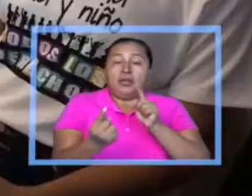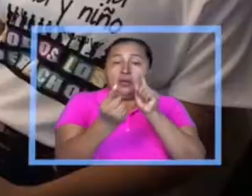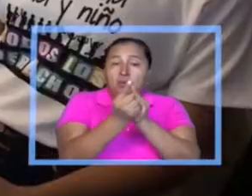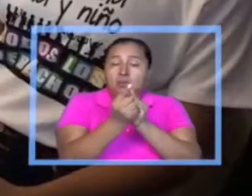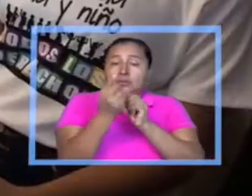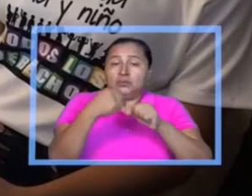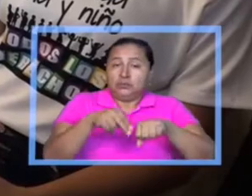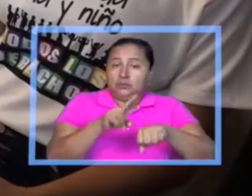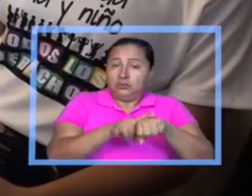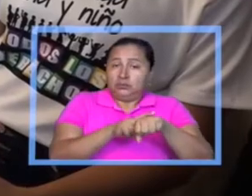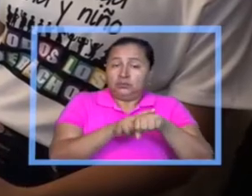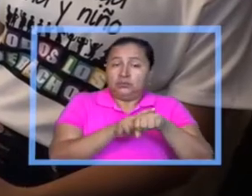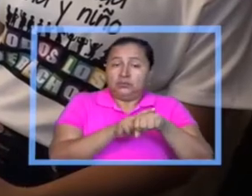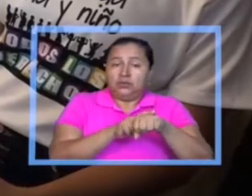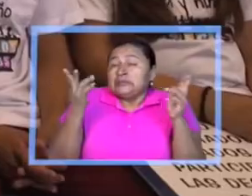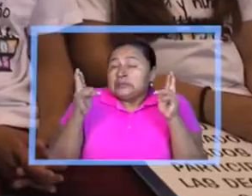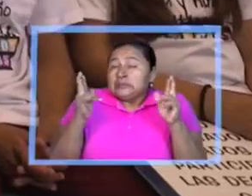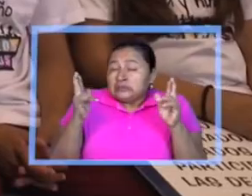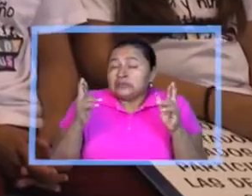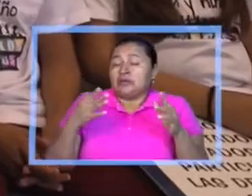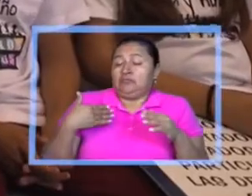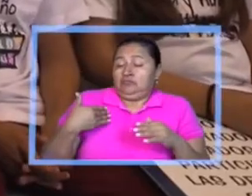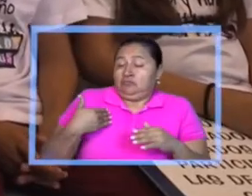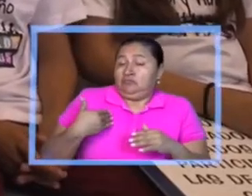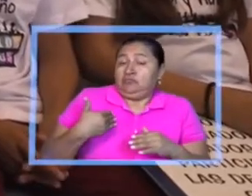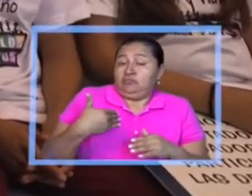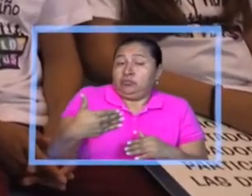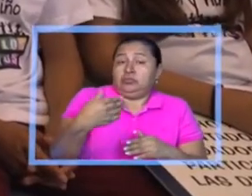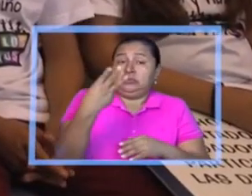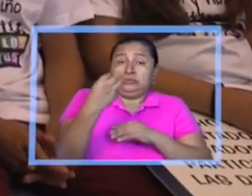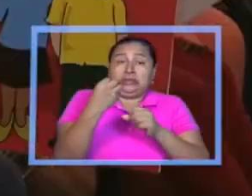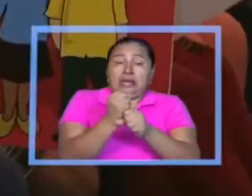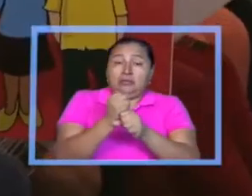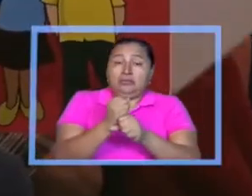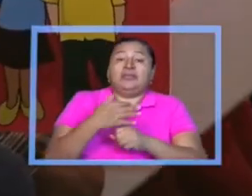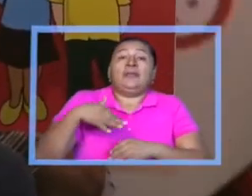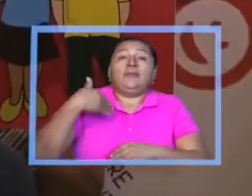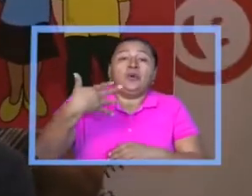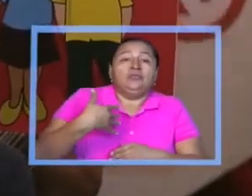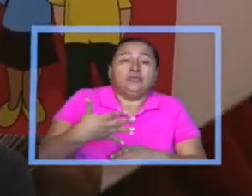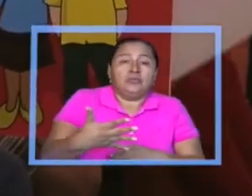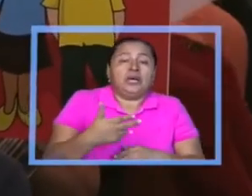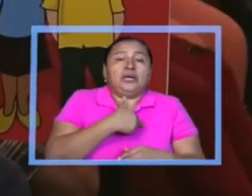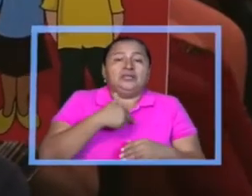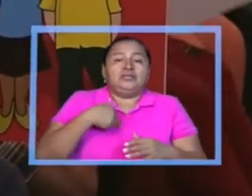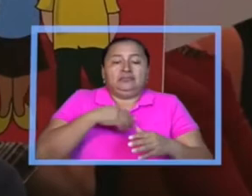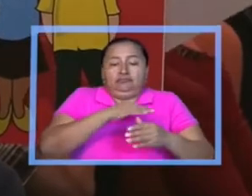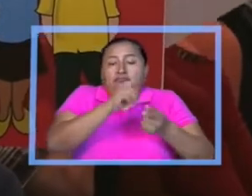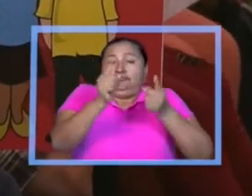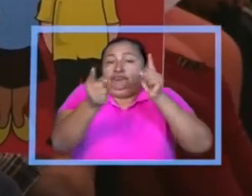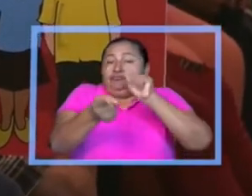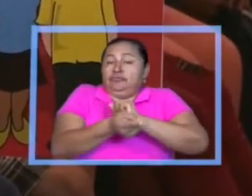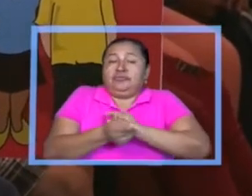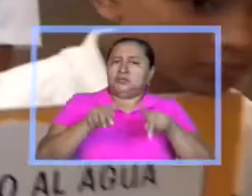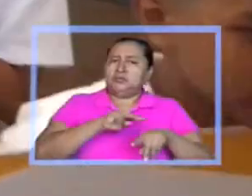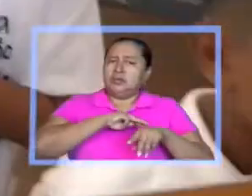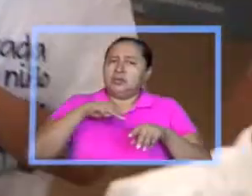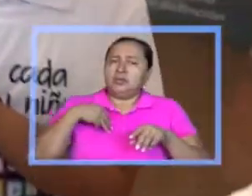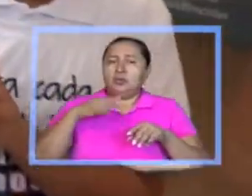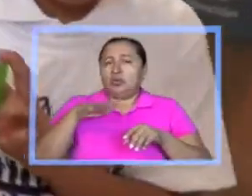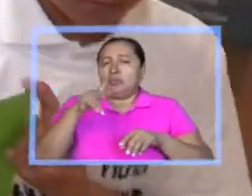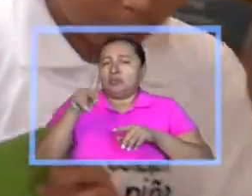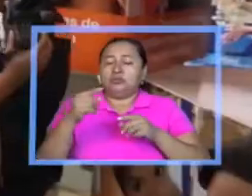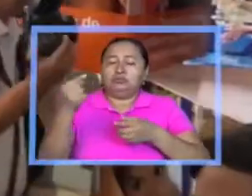ahí compartimos con muchas comunidades y muchas organizaciones. Bueno, el aprendizaje que tuvimos,